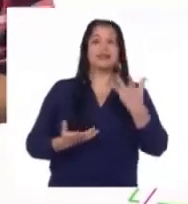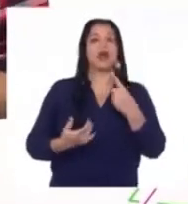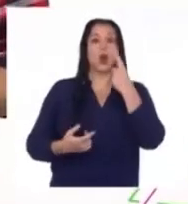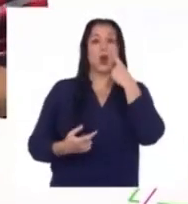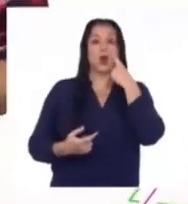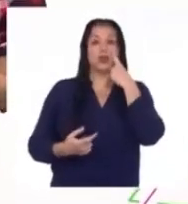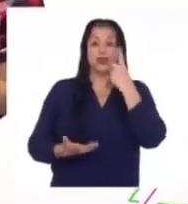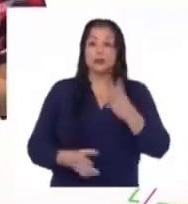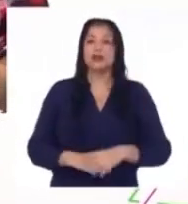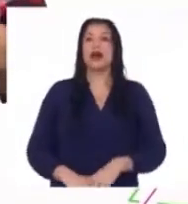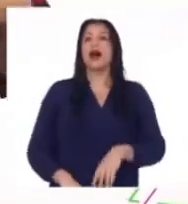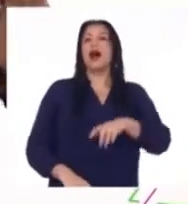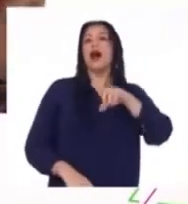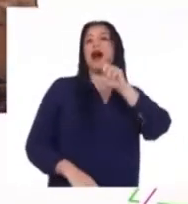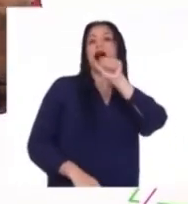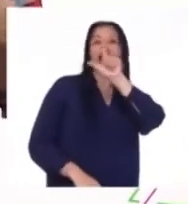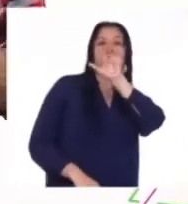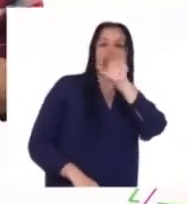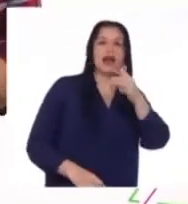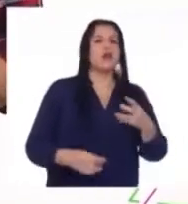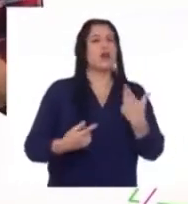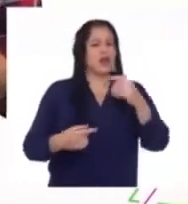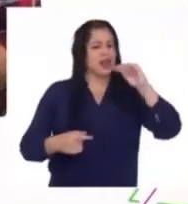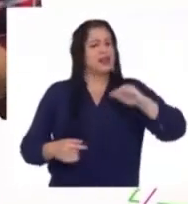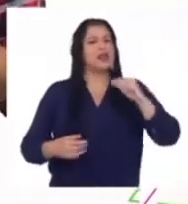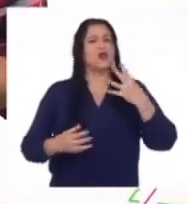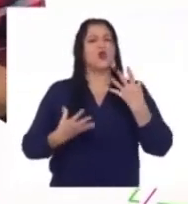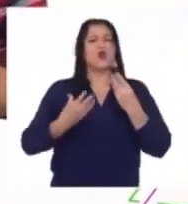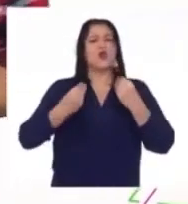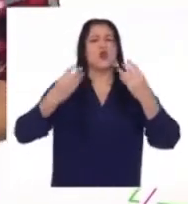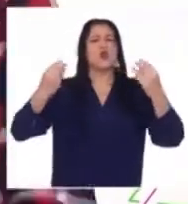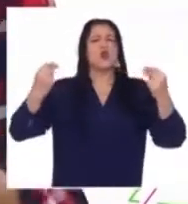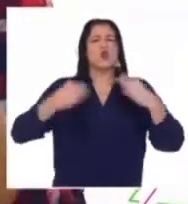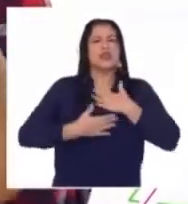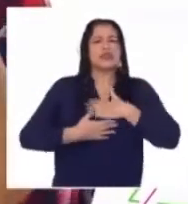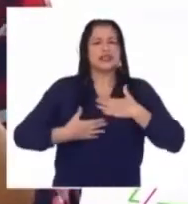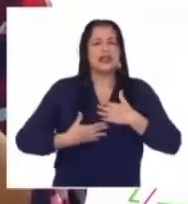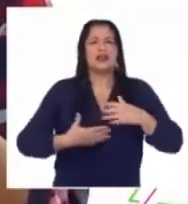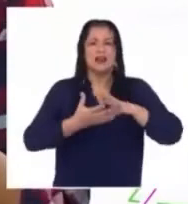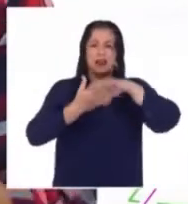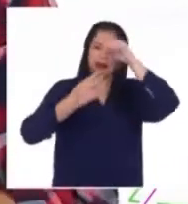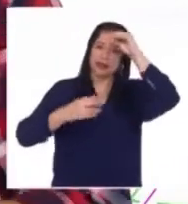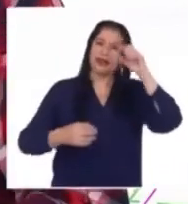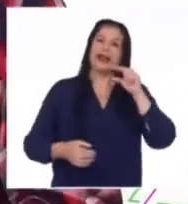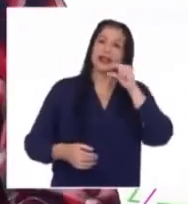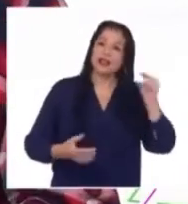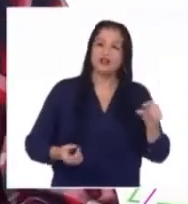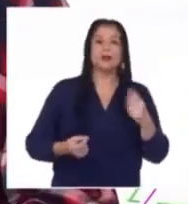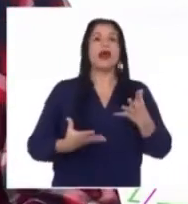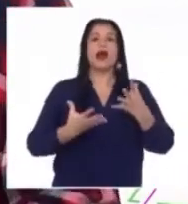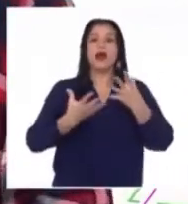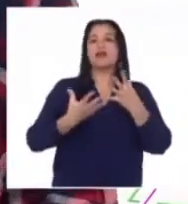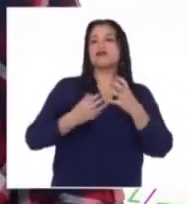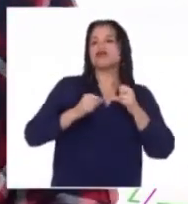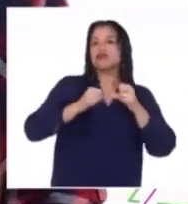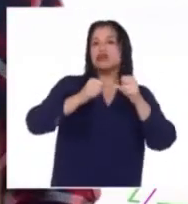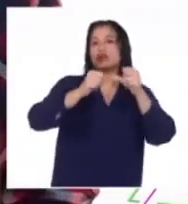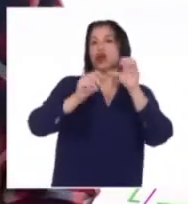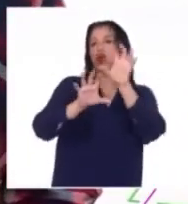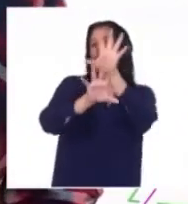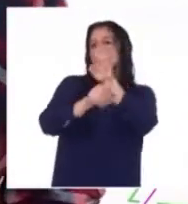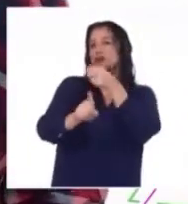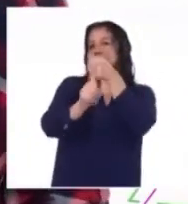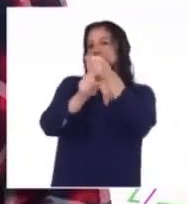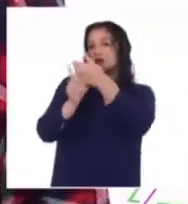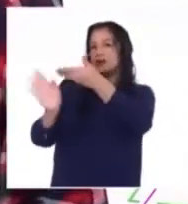a Alina? Una niña con grandes deseos de aprender quichua para mantener las costumbres de su comunidad. Vamos